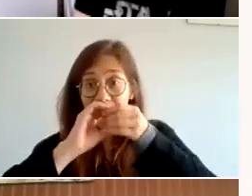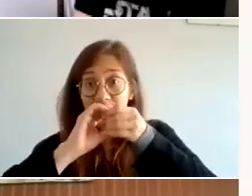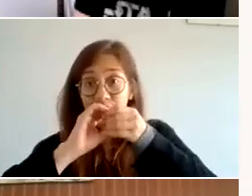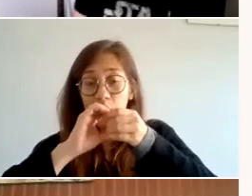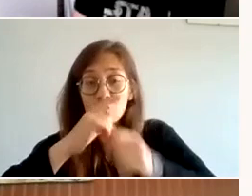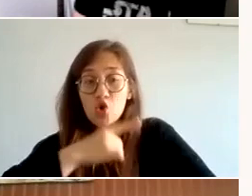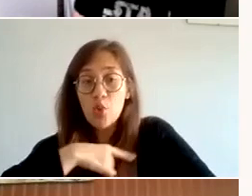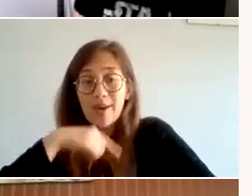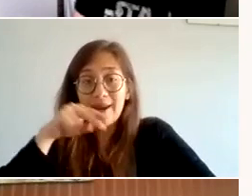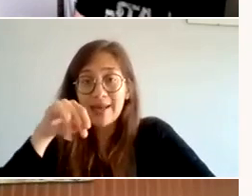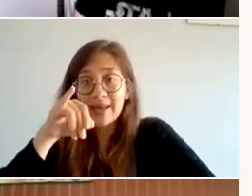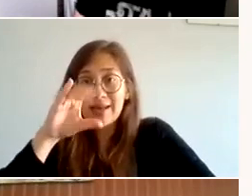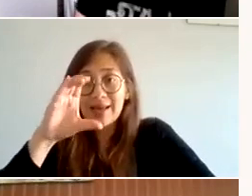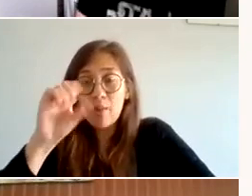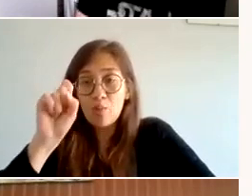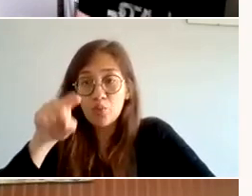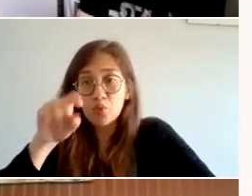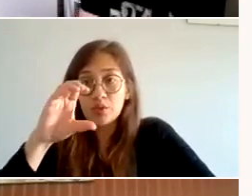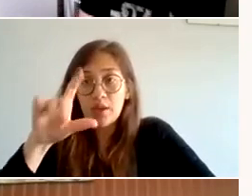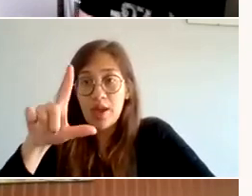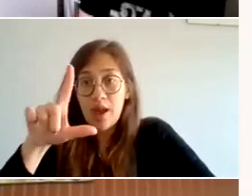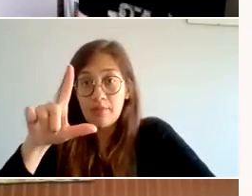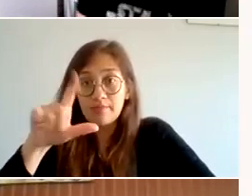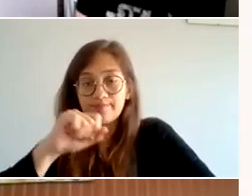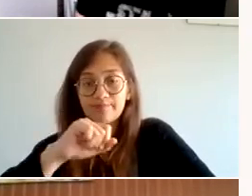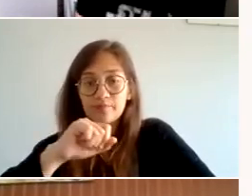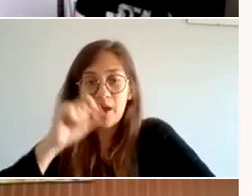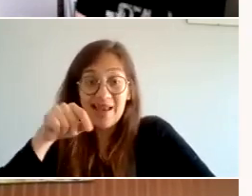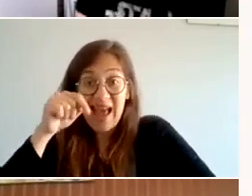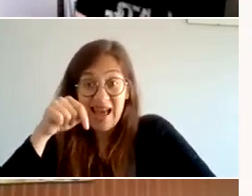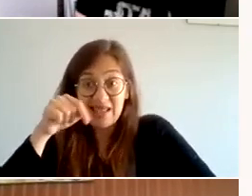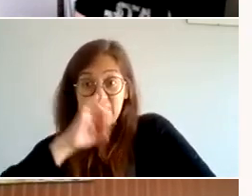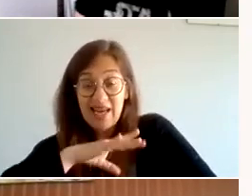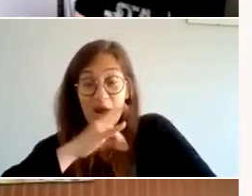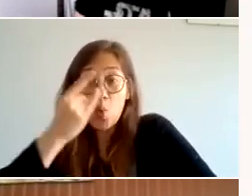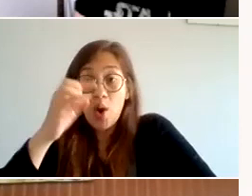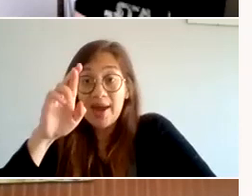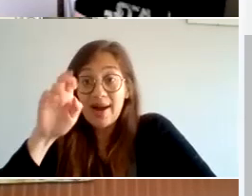nick.cl y es en donde se registran los nombres de esta URL en Chile. De hecho,